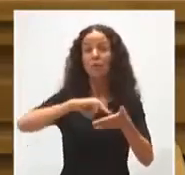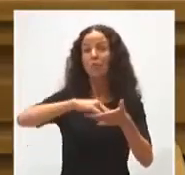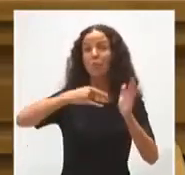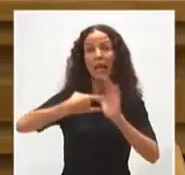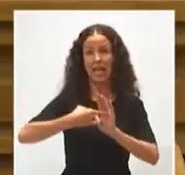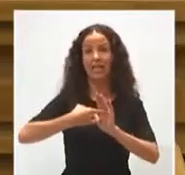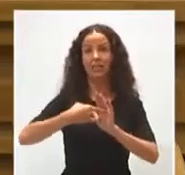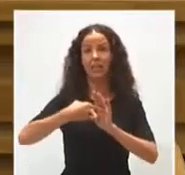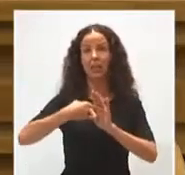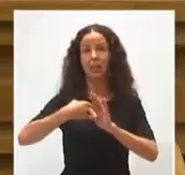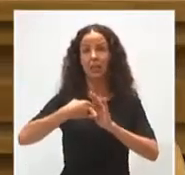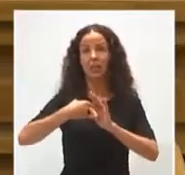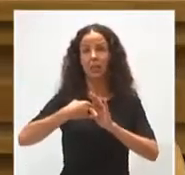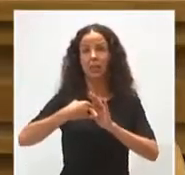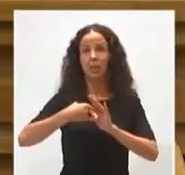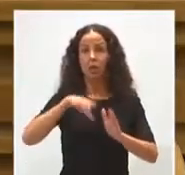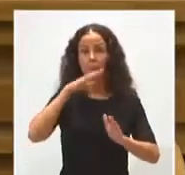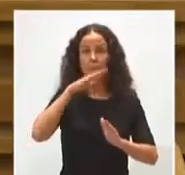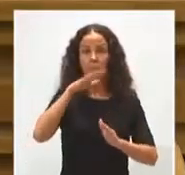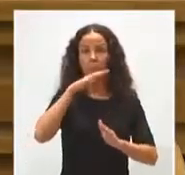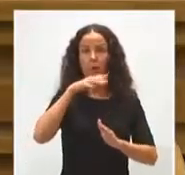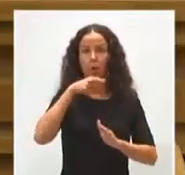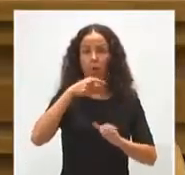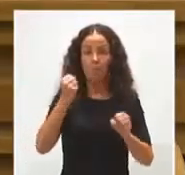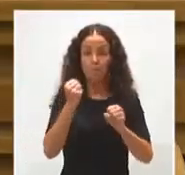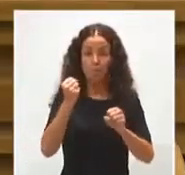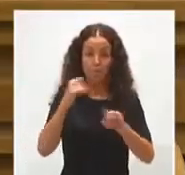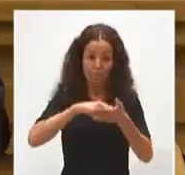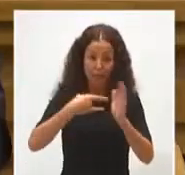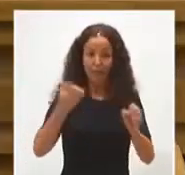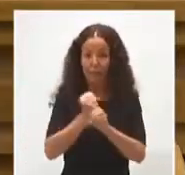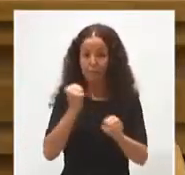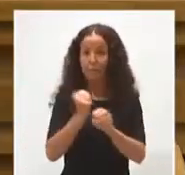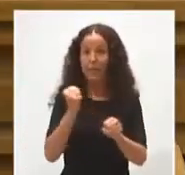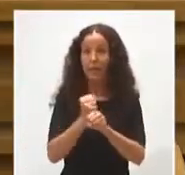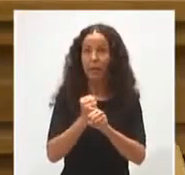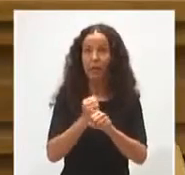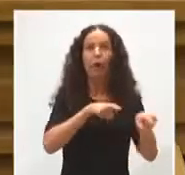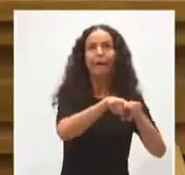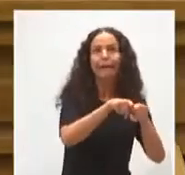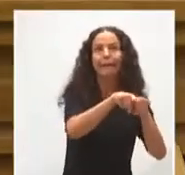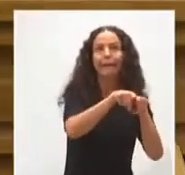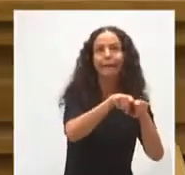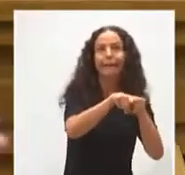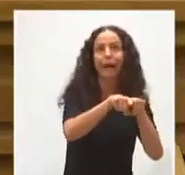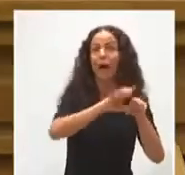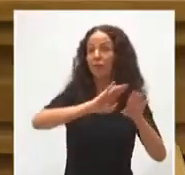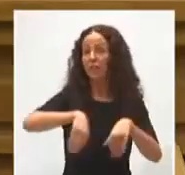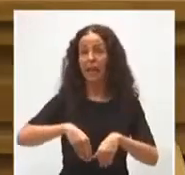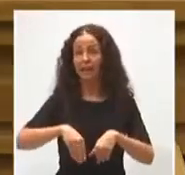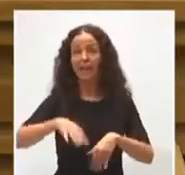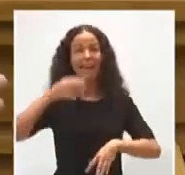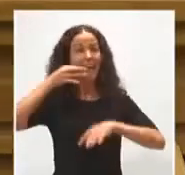demonizados política ideológicamente los planes de empleo aunque yo tengo que reconocer que por mucha crítica que le hagan a los planes de empleo luego a la hora de la verdad